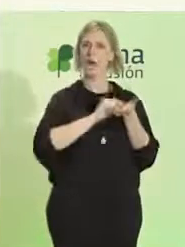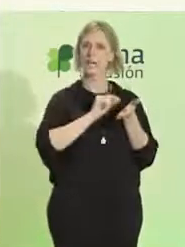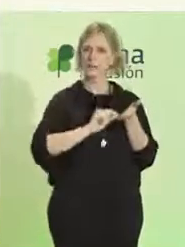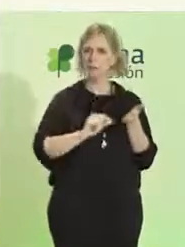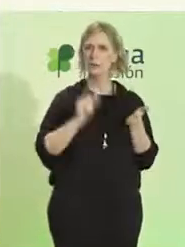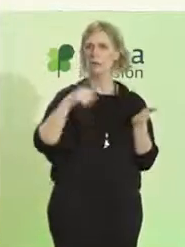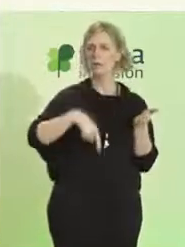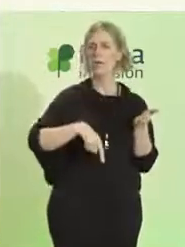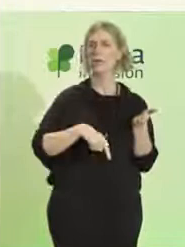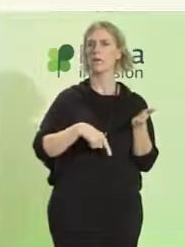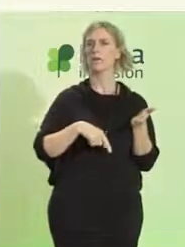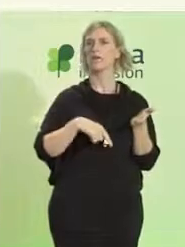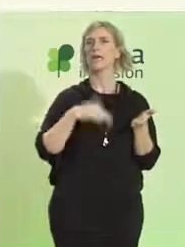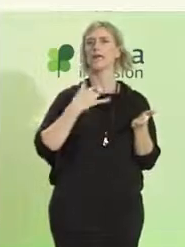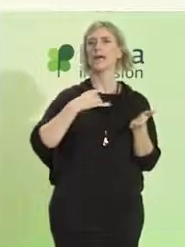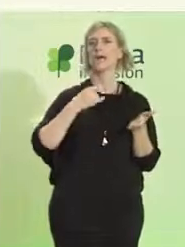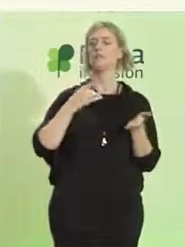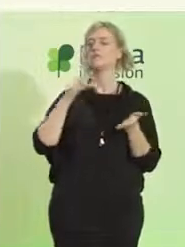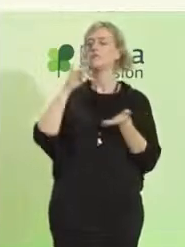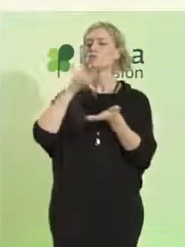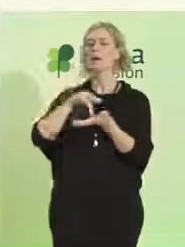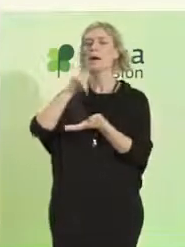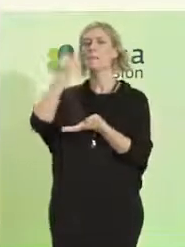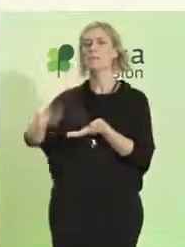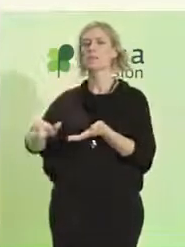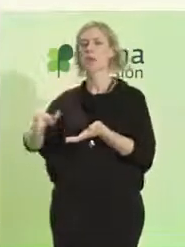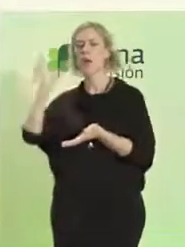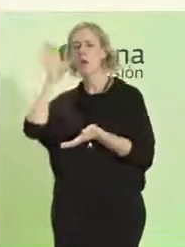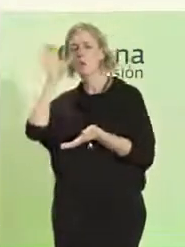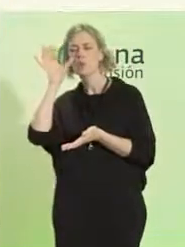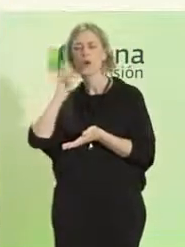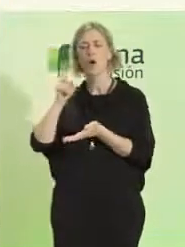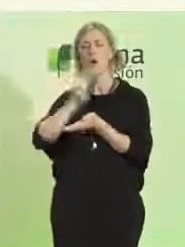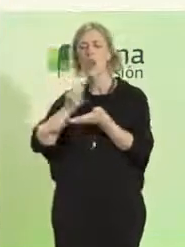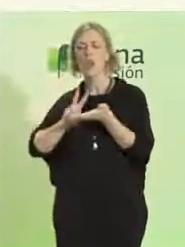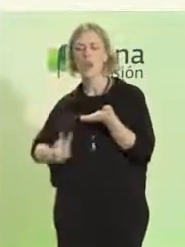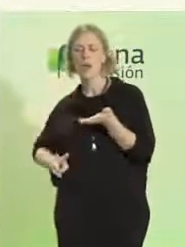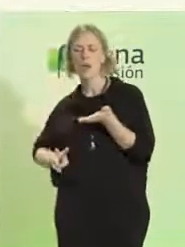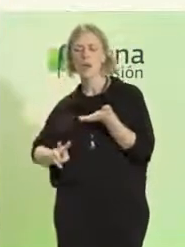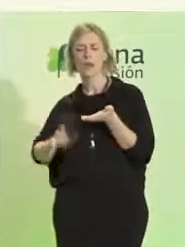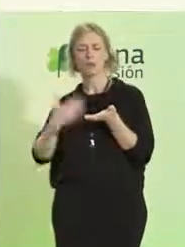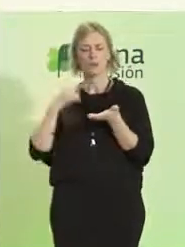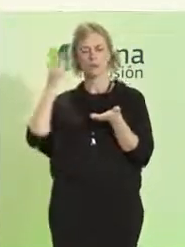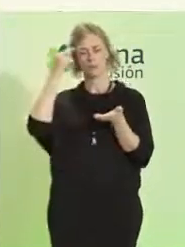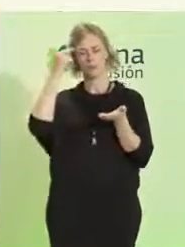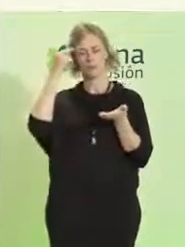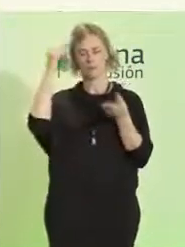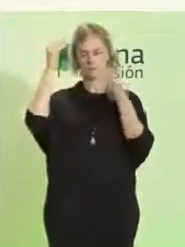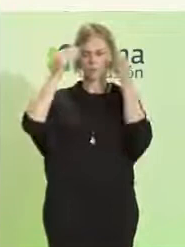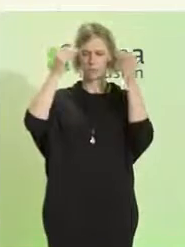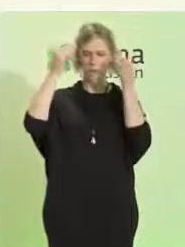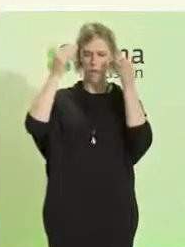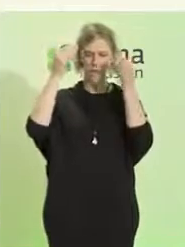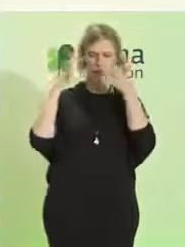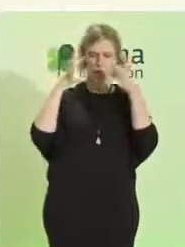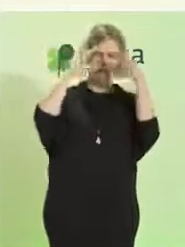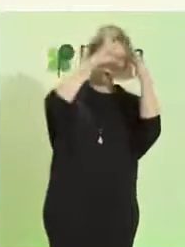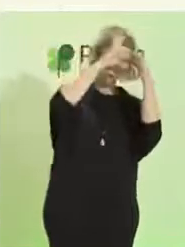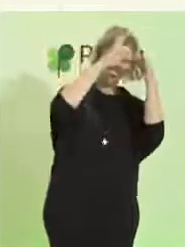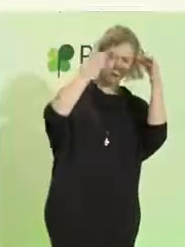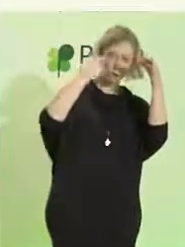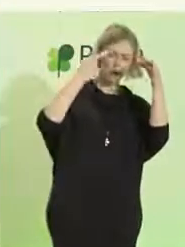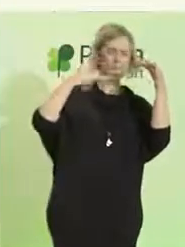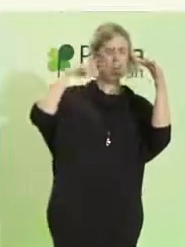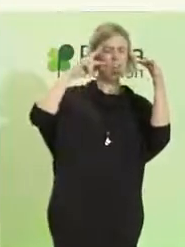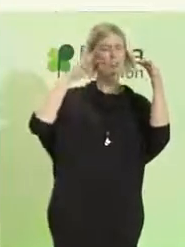momento que la persona que la escucha o lo lee empieza a interpretar y empieza a montarse su movida en la cabeza y empieza a conectarlo con lo que fue, con sus